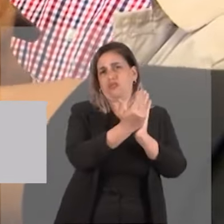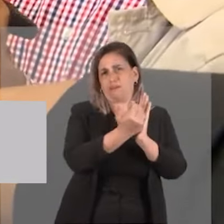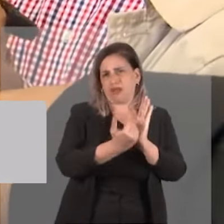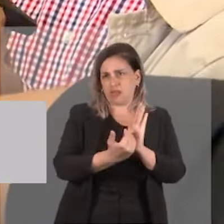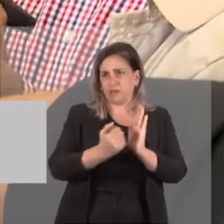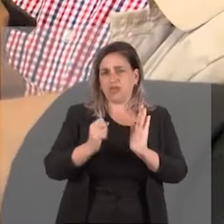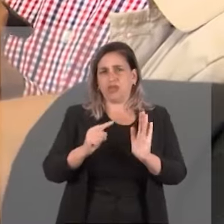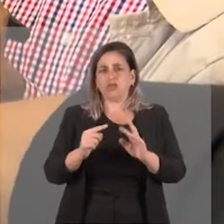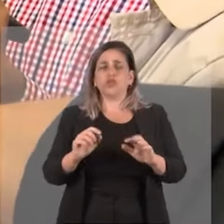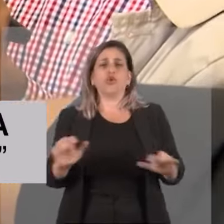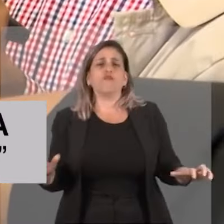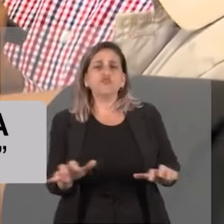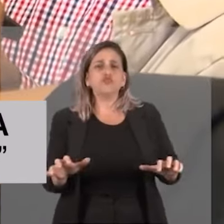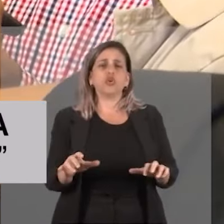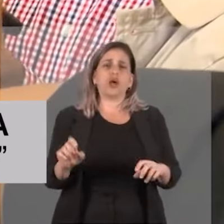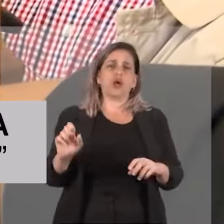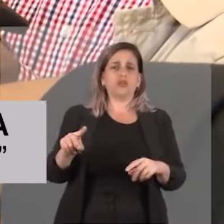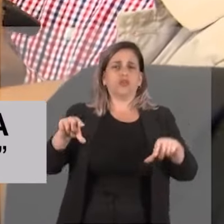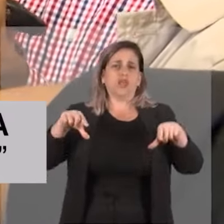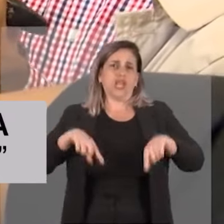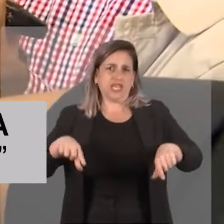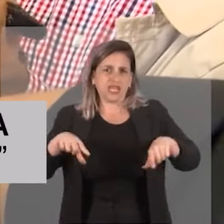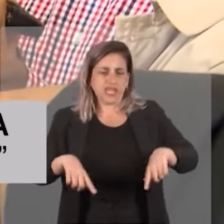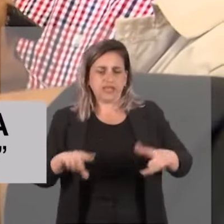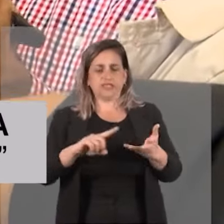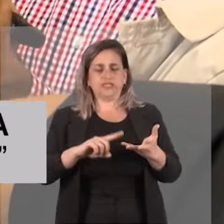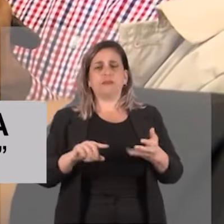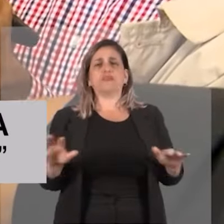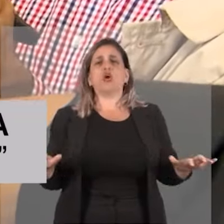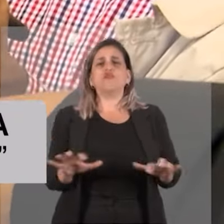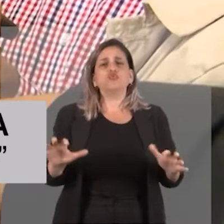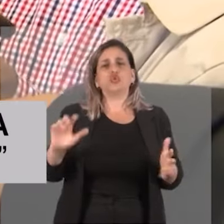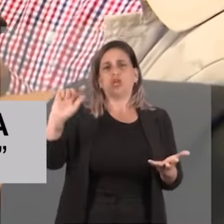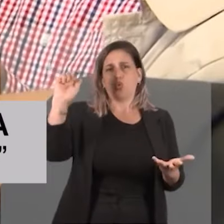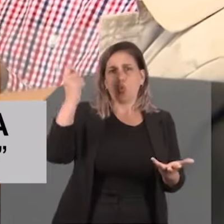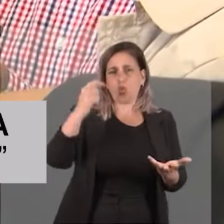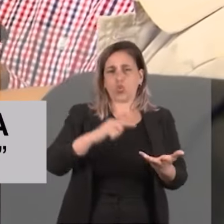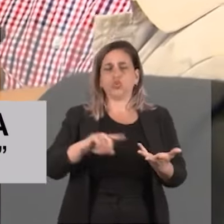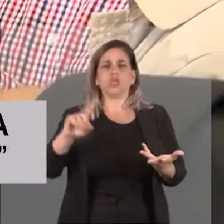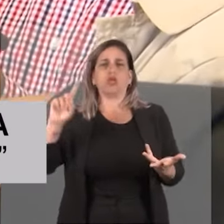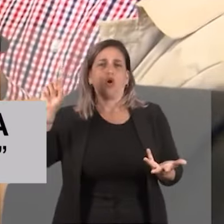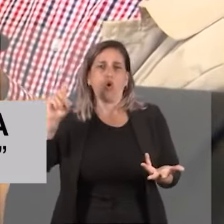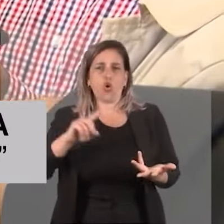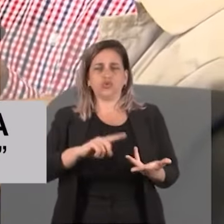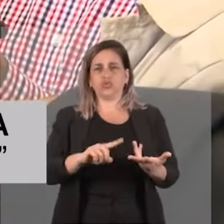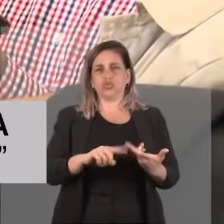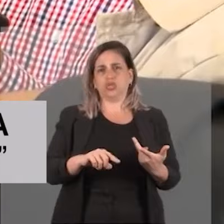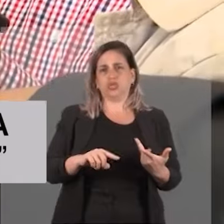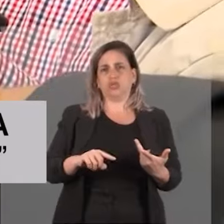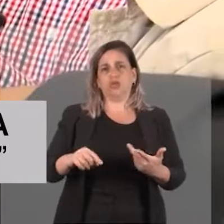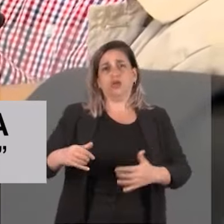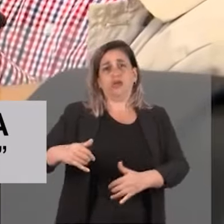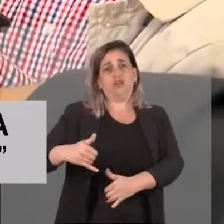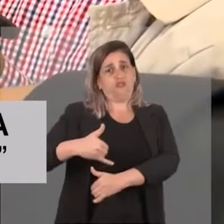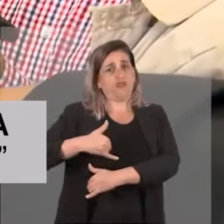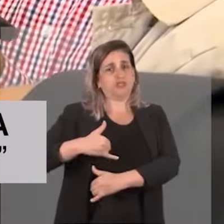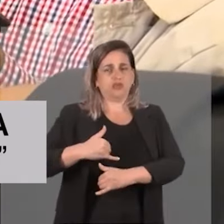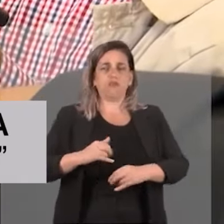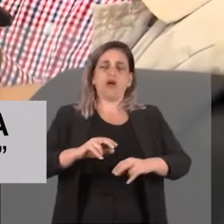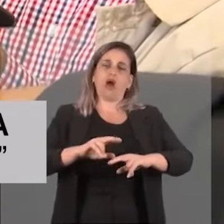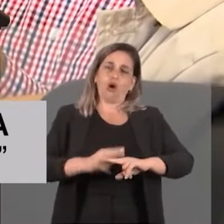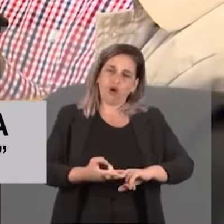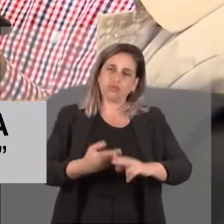está funcionando con los departamentales, los empleados municipales, los funcionarios de la